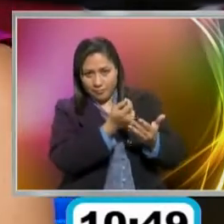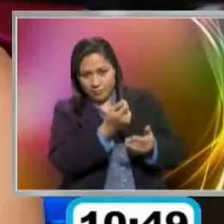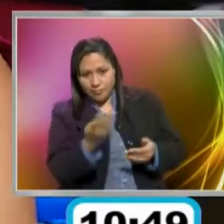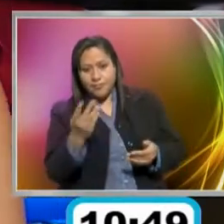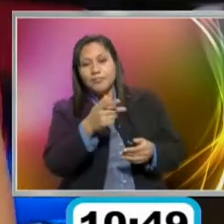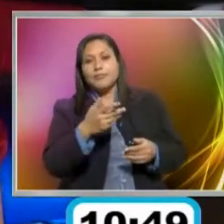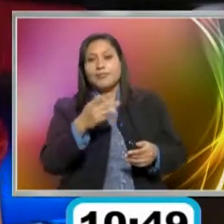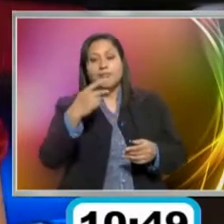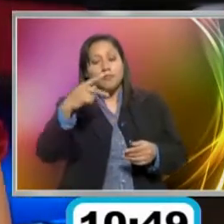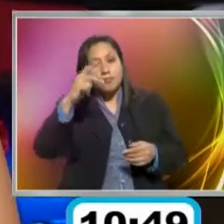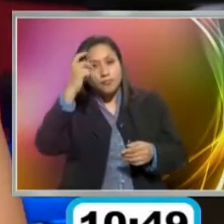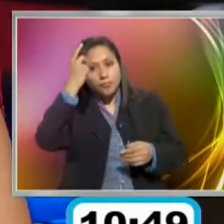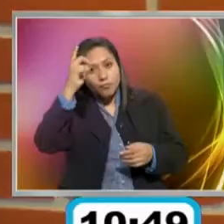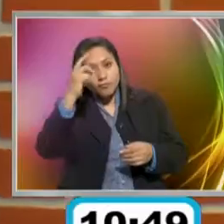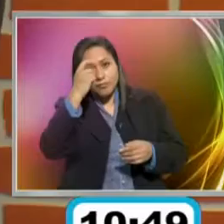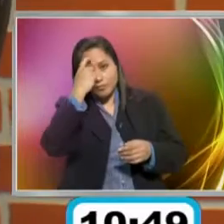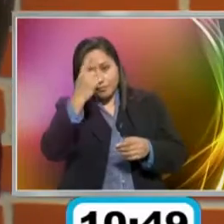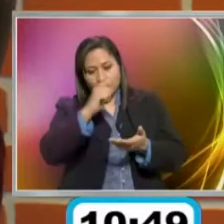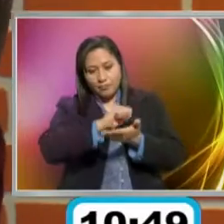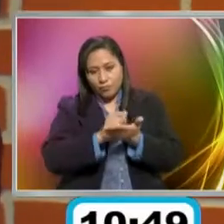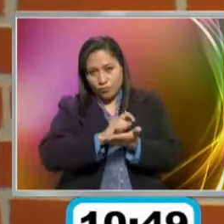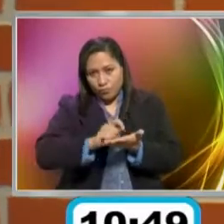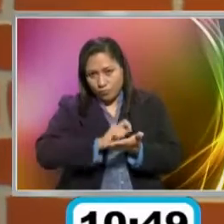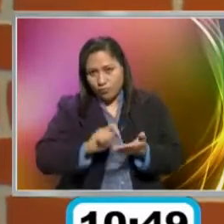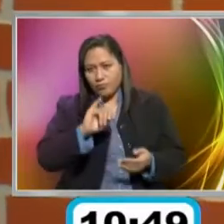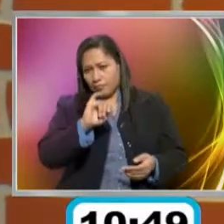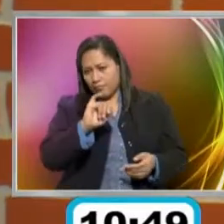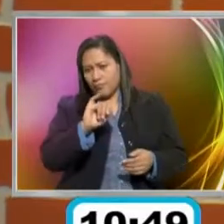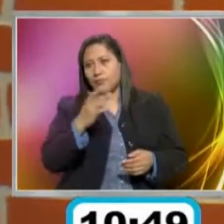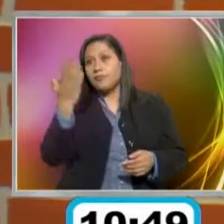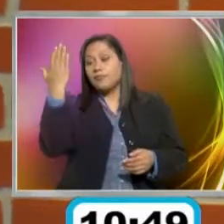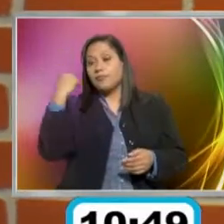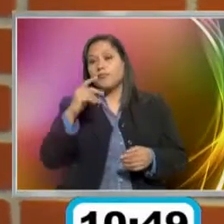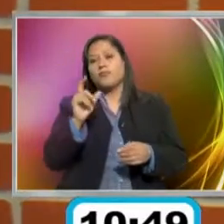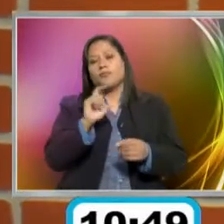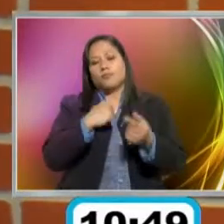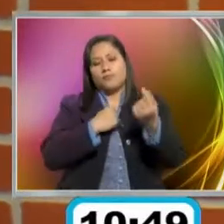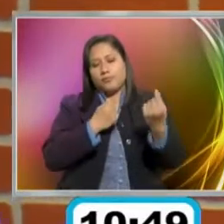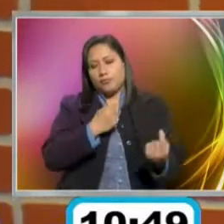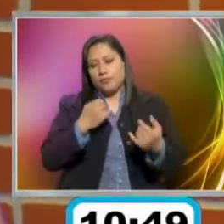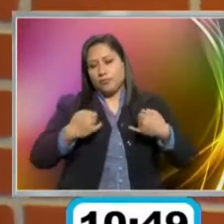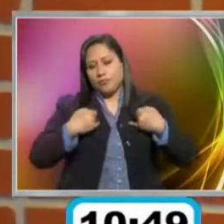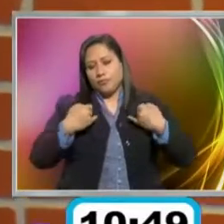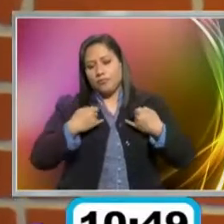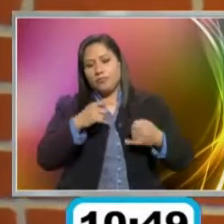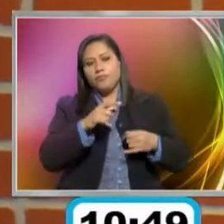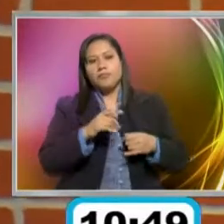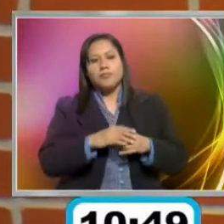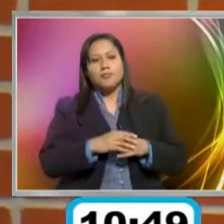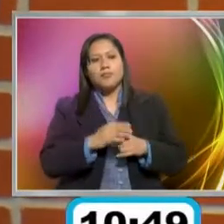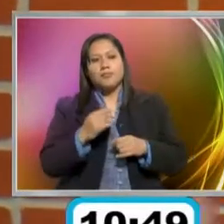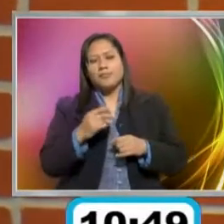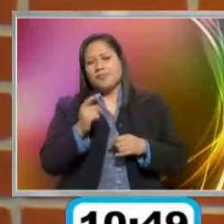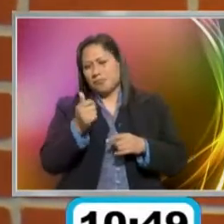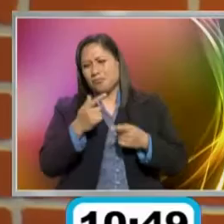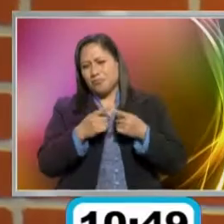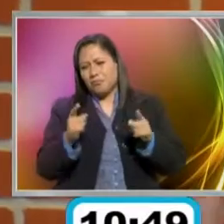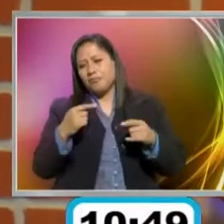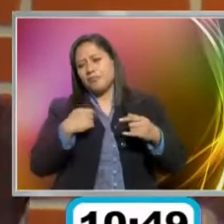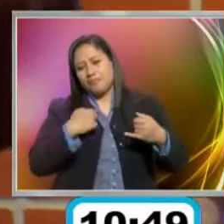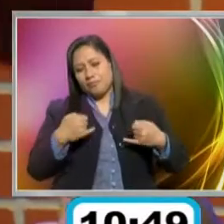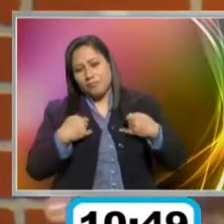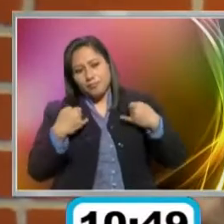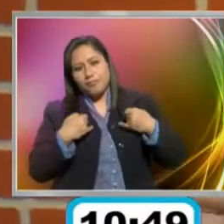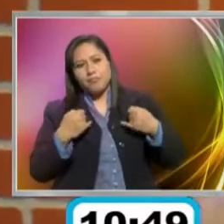son de tu autoría, los temas, ¿cierto? Sí, pues antes cuando estaba más chico, pues Sí. como era diferente, estaba